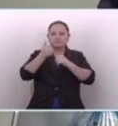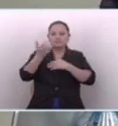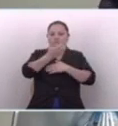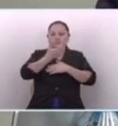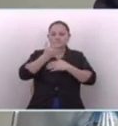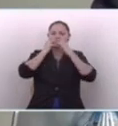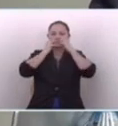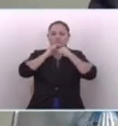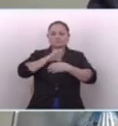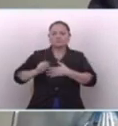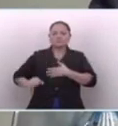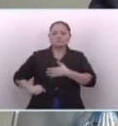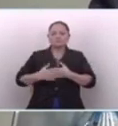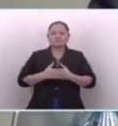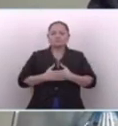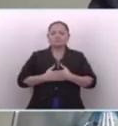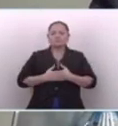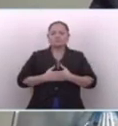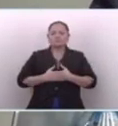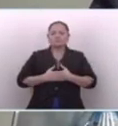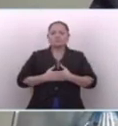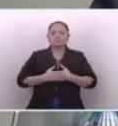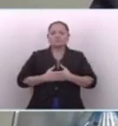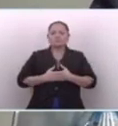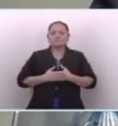nuestro querido El Salvador. Así que